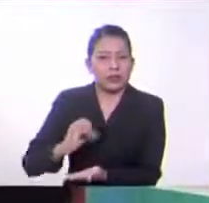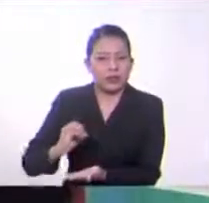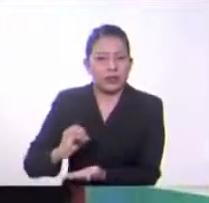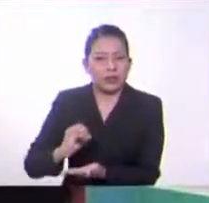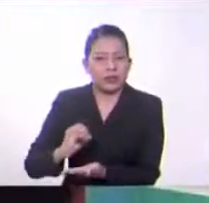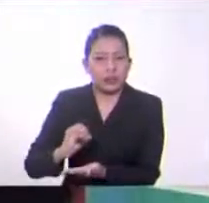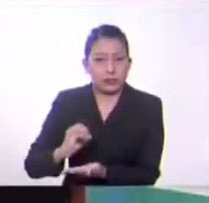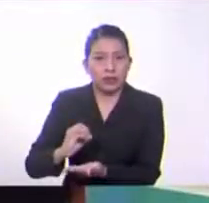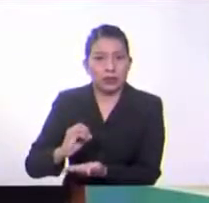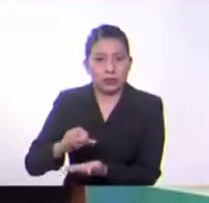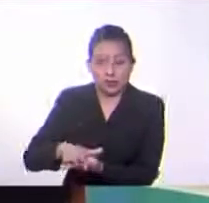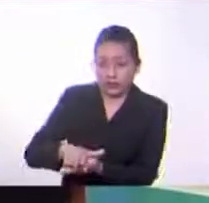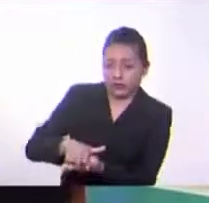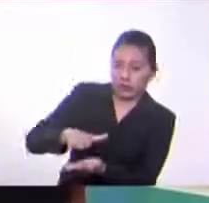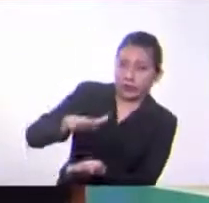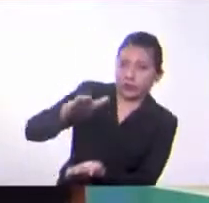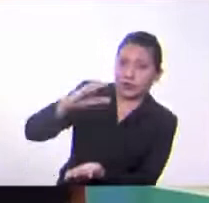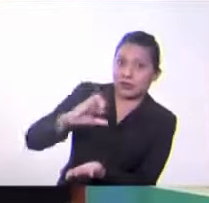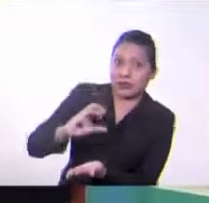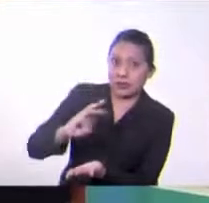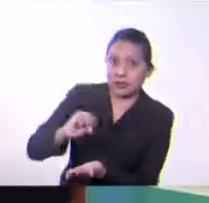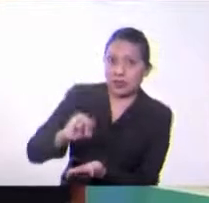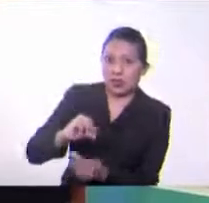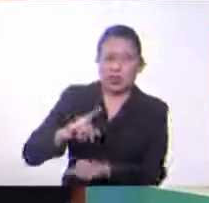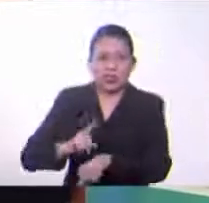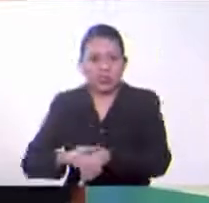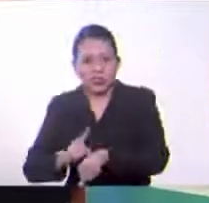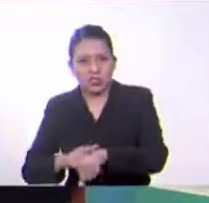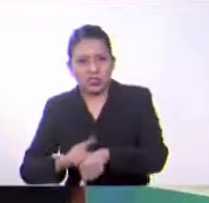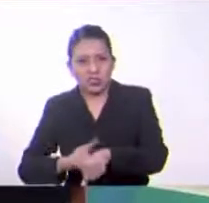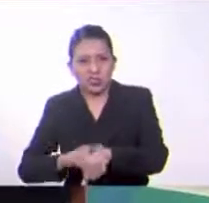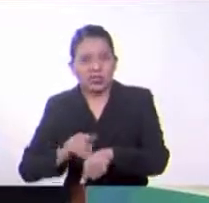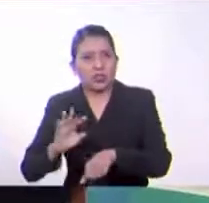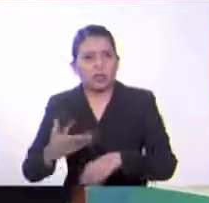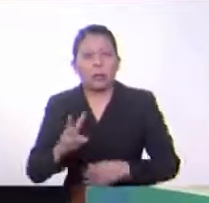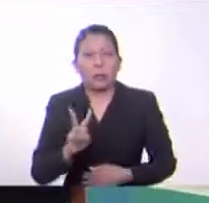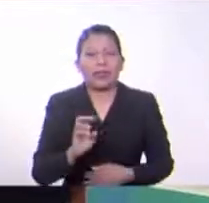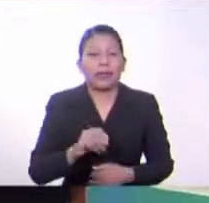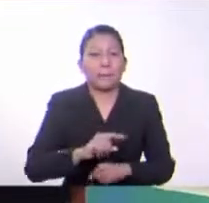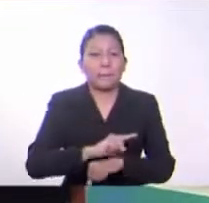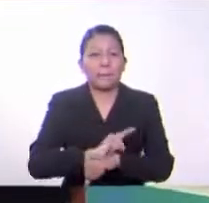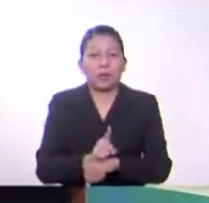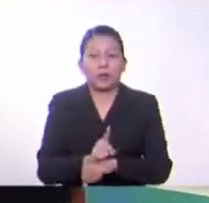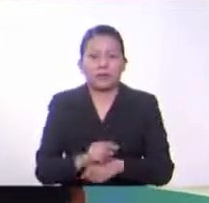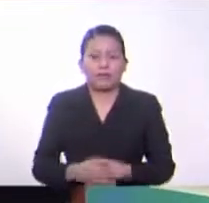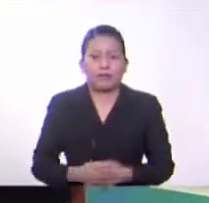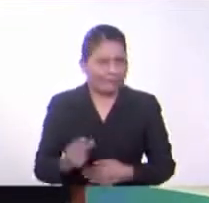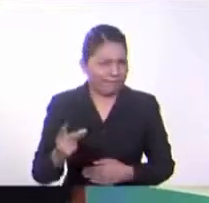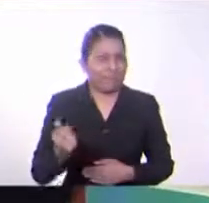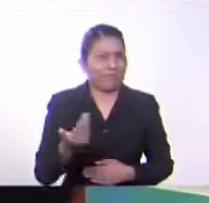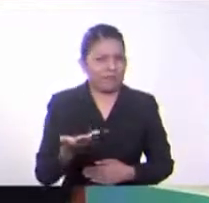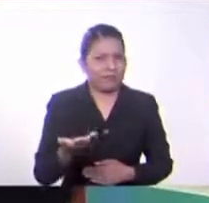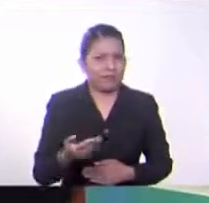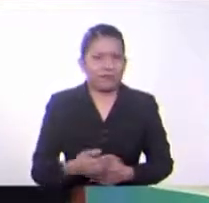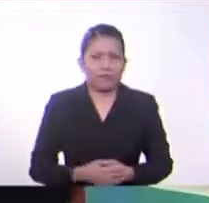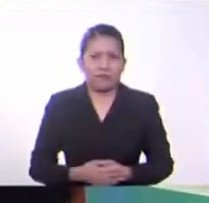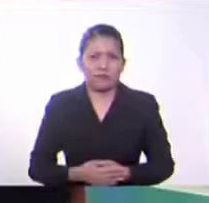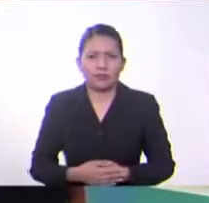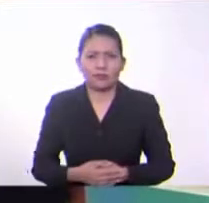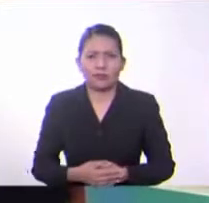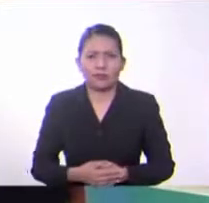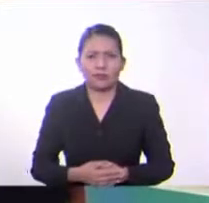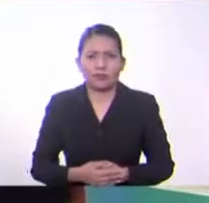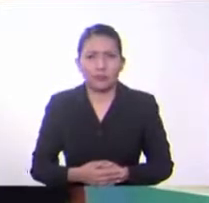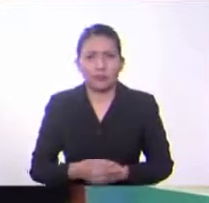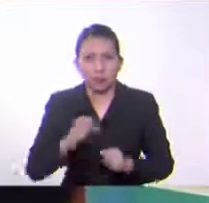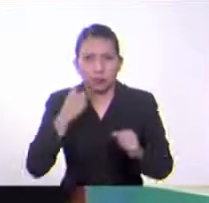Pueden hacer esto, multiplicar por 4 porque resulta sencillo. O buscar ese número que al